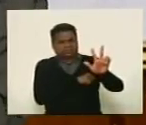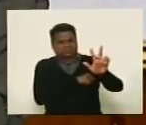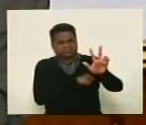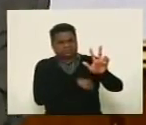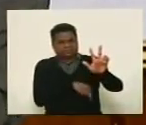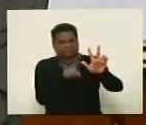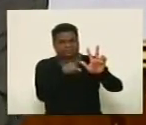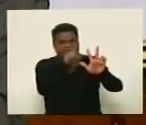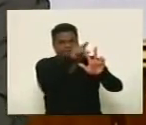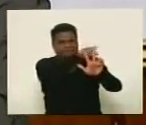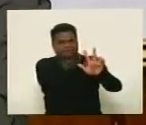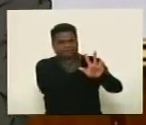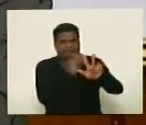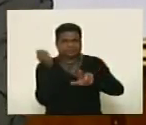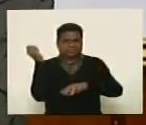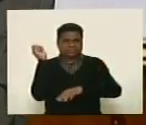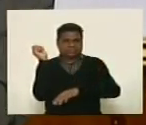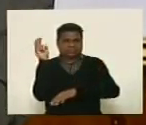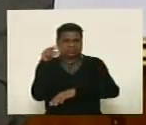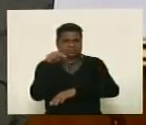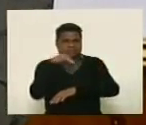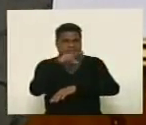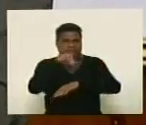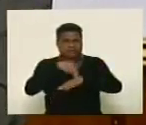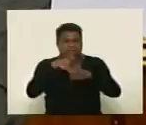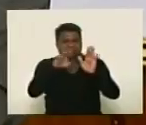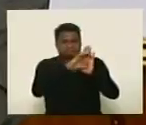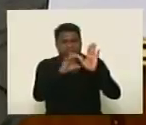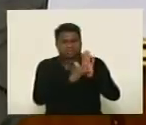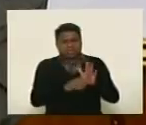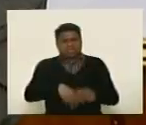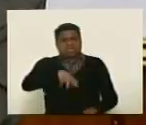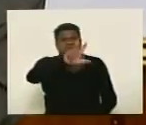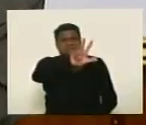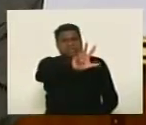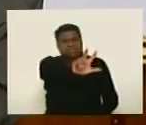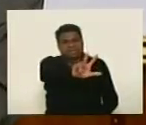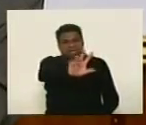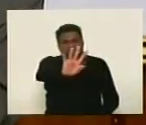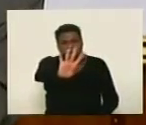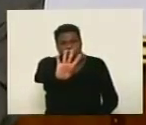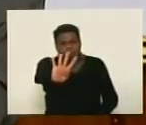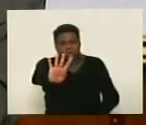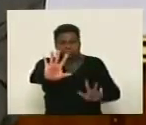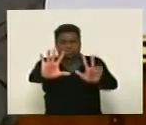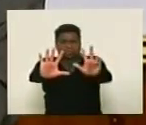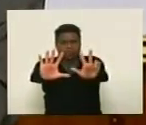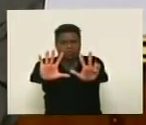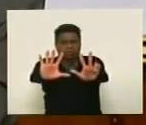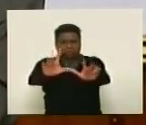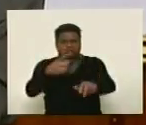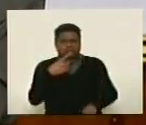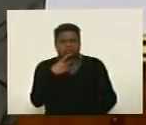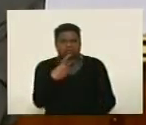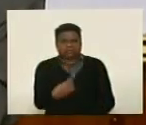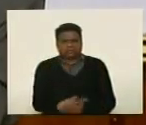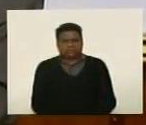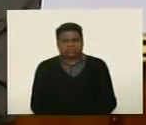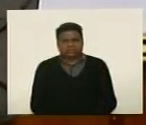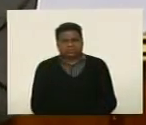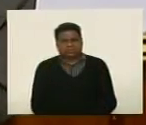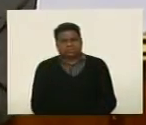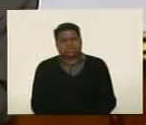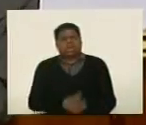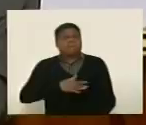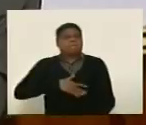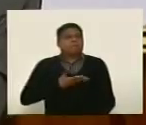Asamblea Nacional Constituyente, en su artículo 3.4.8, dice: la iniciativa de convocatoria de la Asamblea Nacional Constituyente podrá tomarla